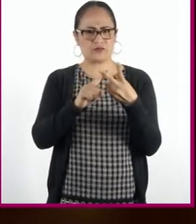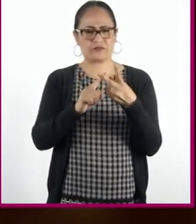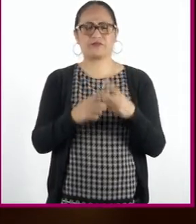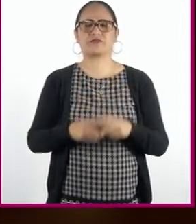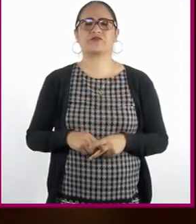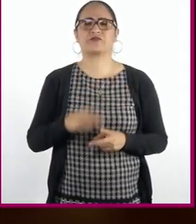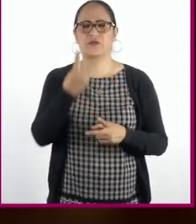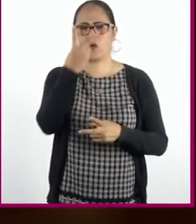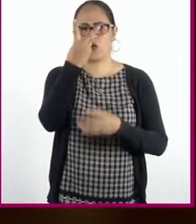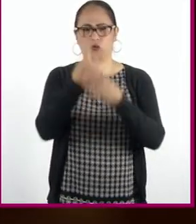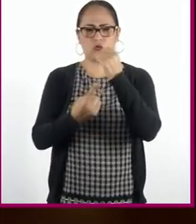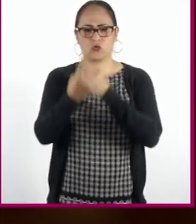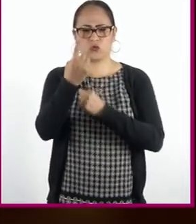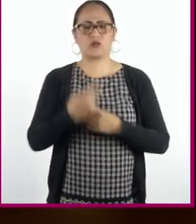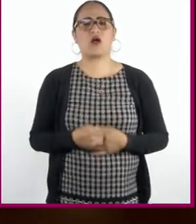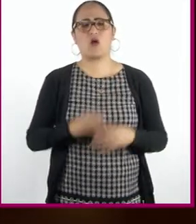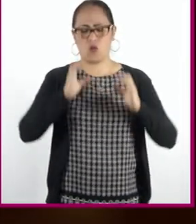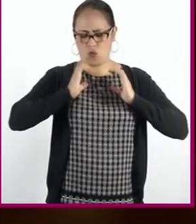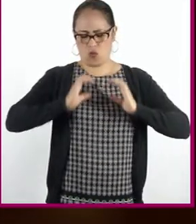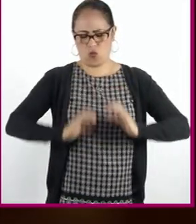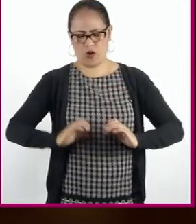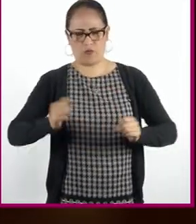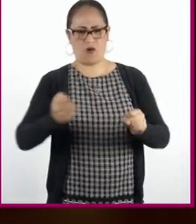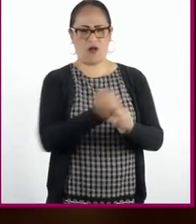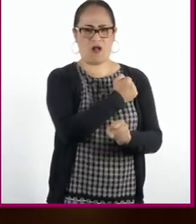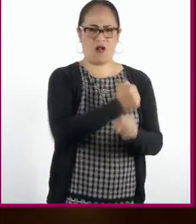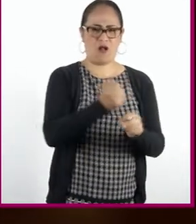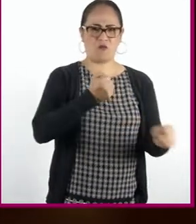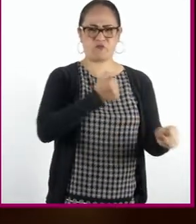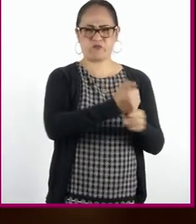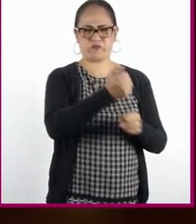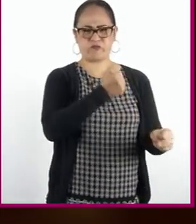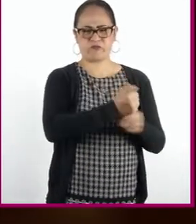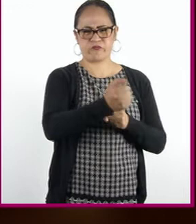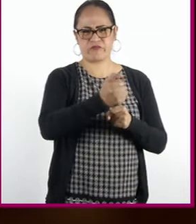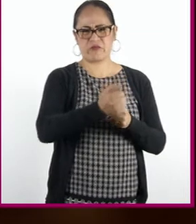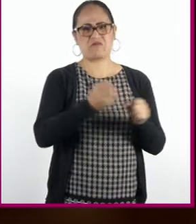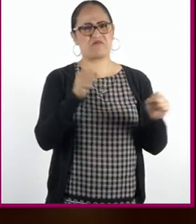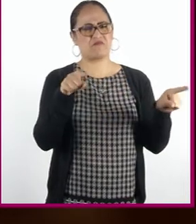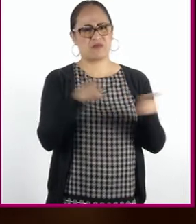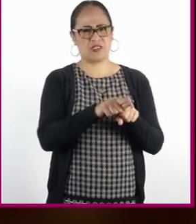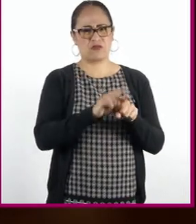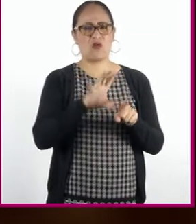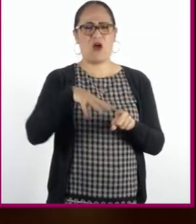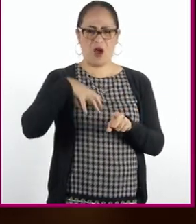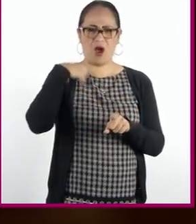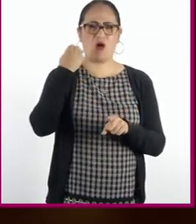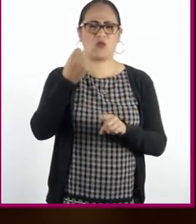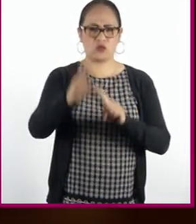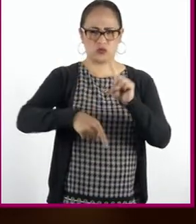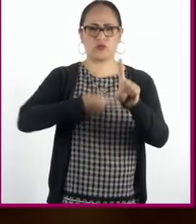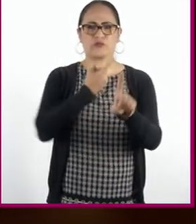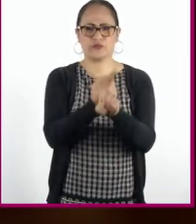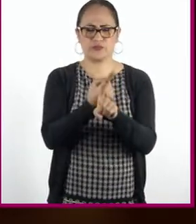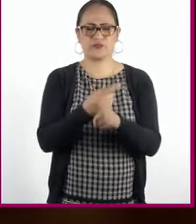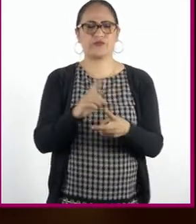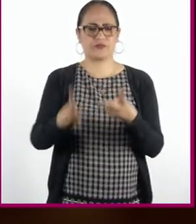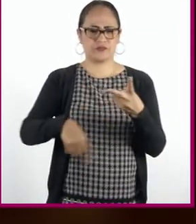violencia. Violencia física, maltrato físico de todo tipo, incluido el abuso sexual. Violencia